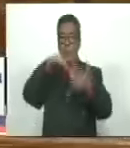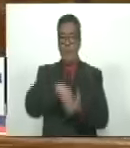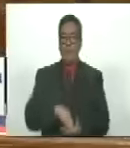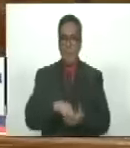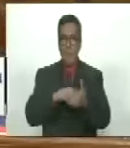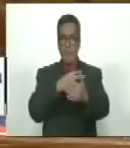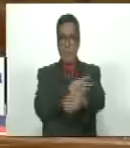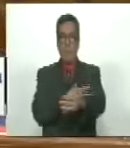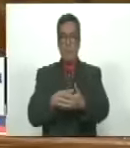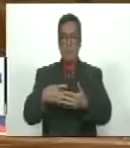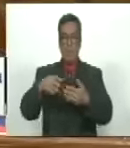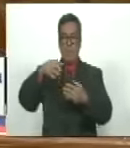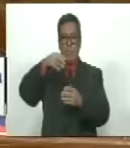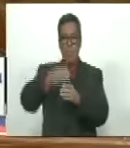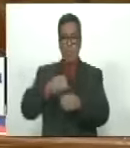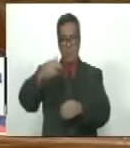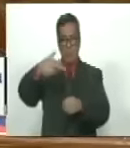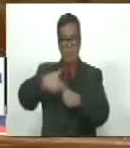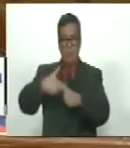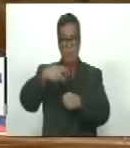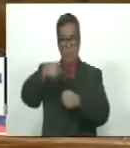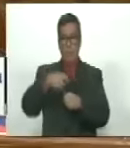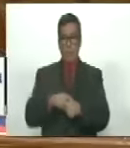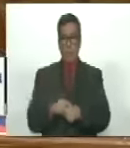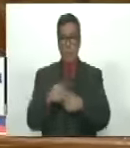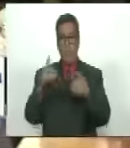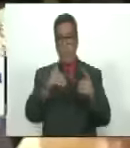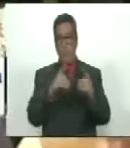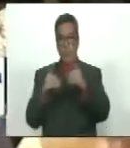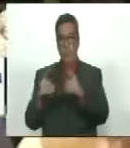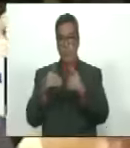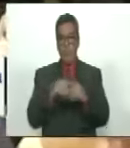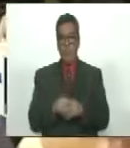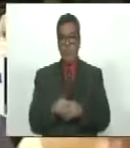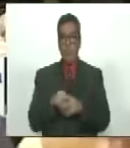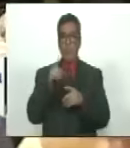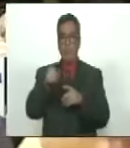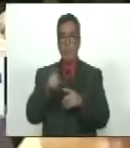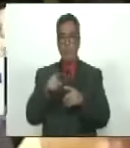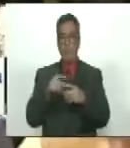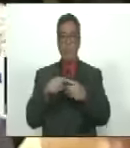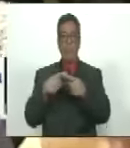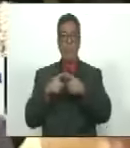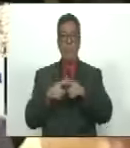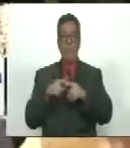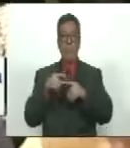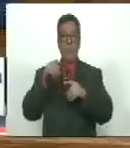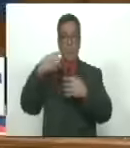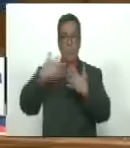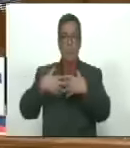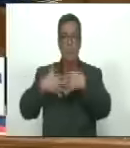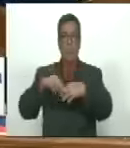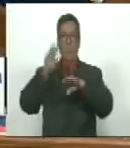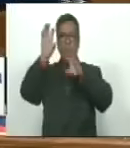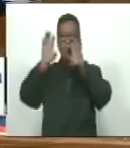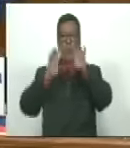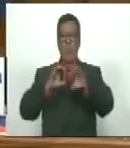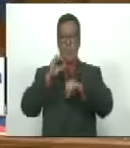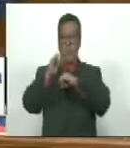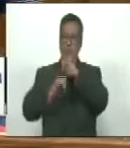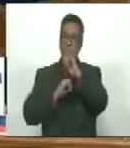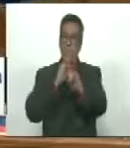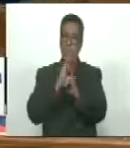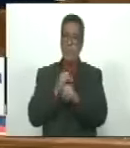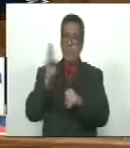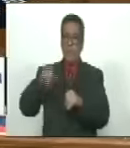barriles de petróleo en territorio en disputa, para que las transnacionales inicien sobre un país en